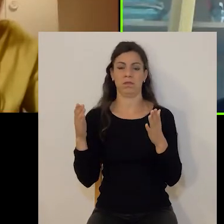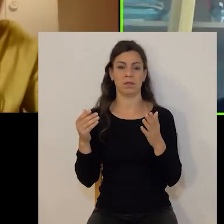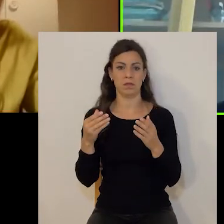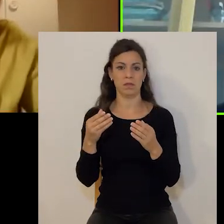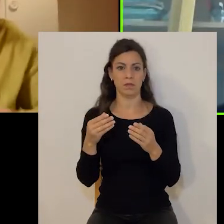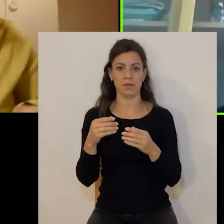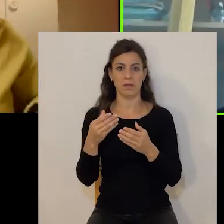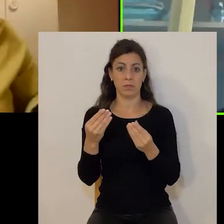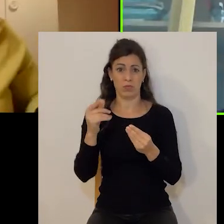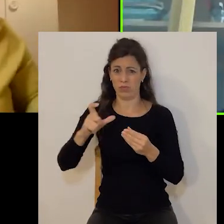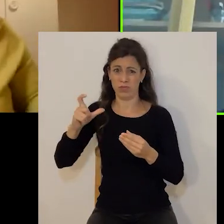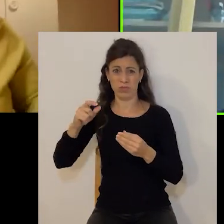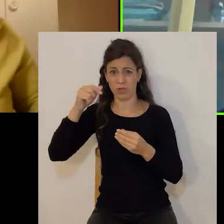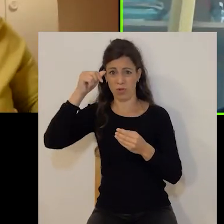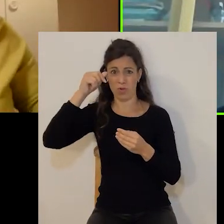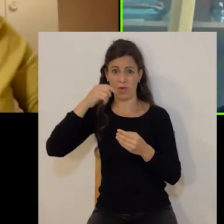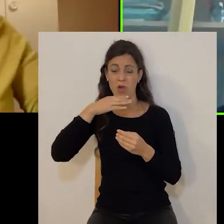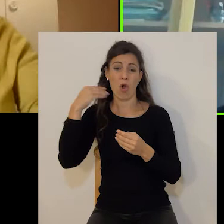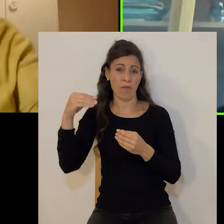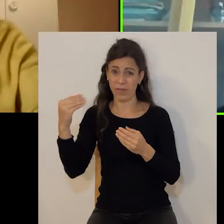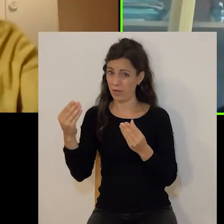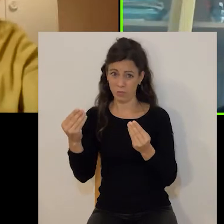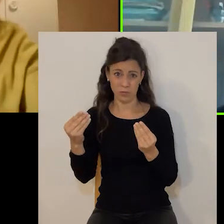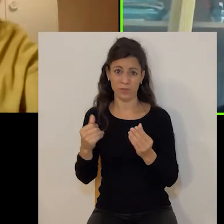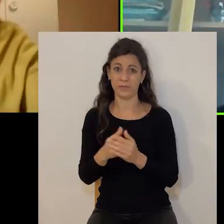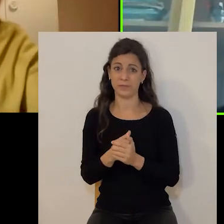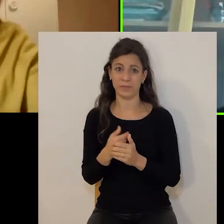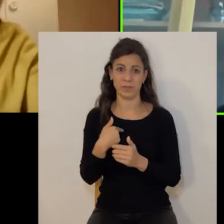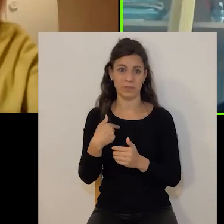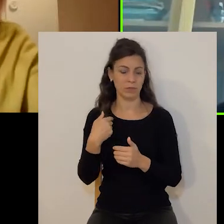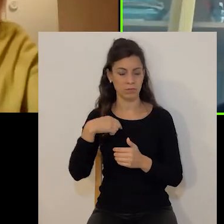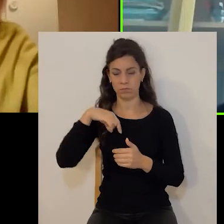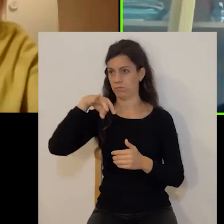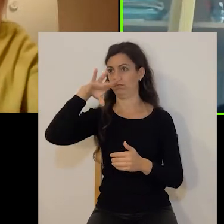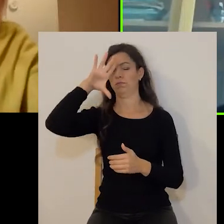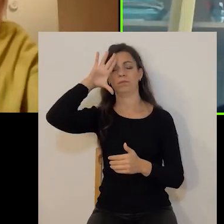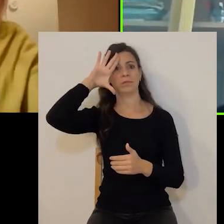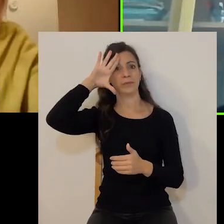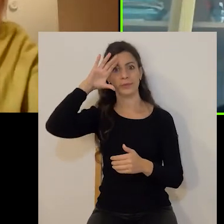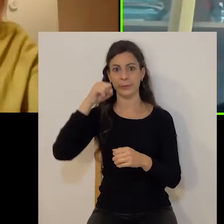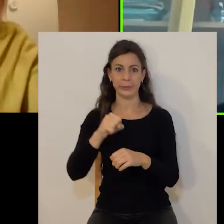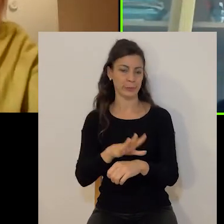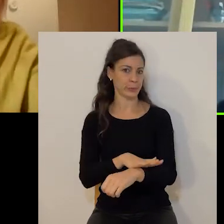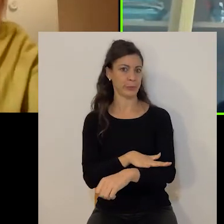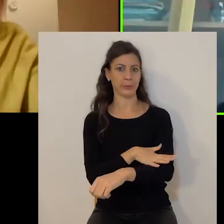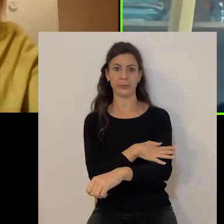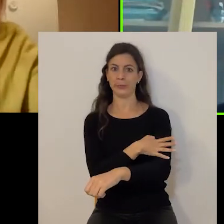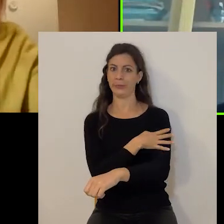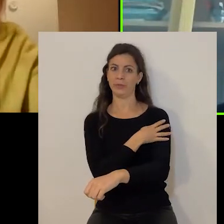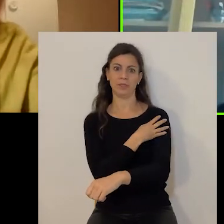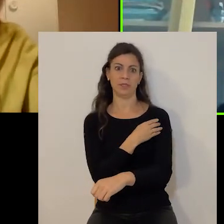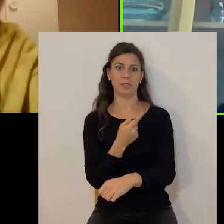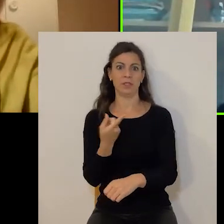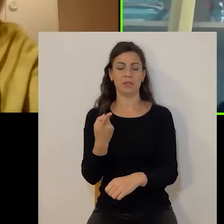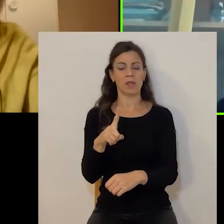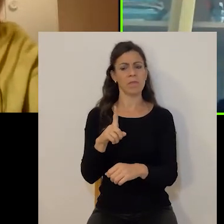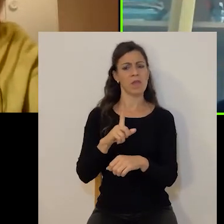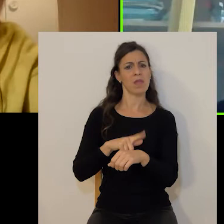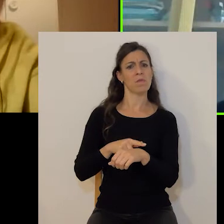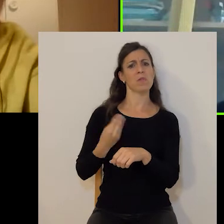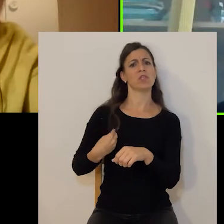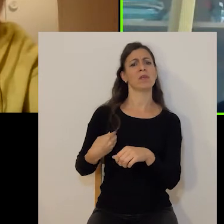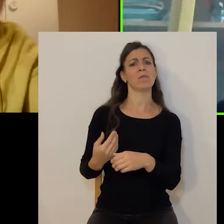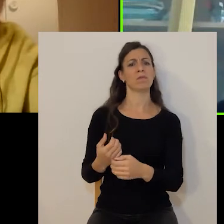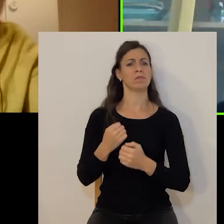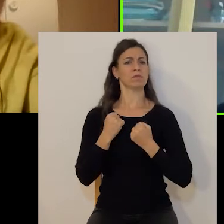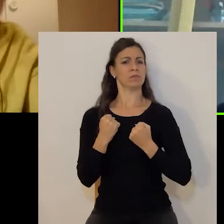Llevo muchos años trabajando en psicología. A mí me ha impactado, me ha fortalecido también a la vez,